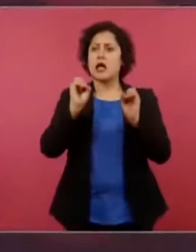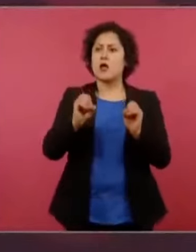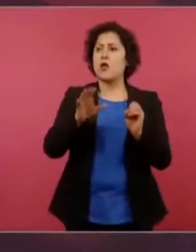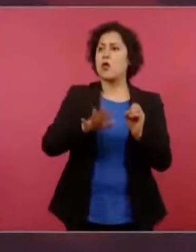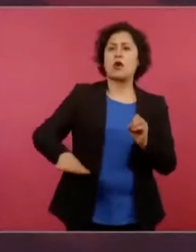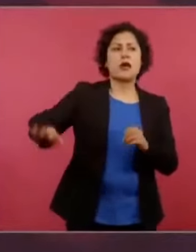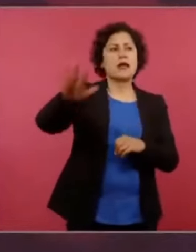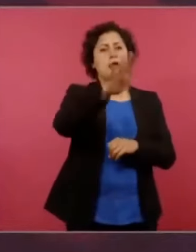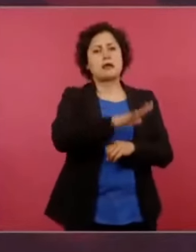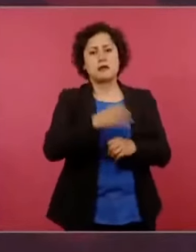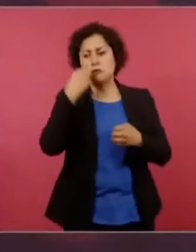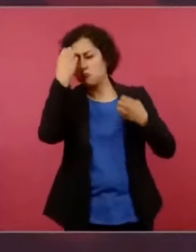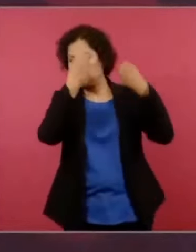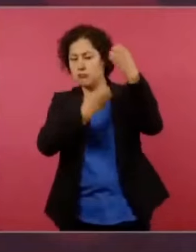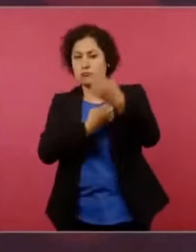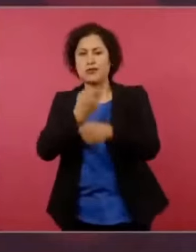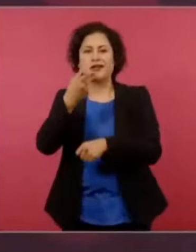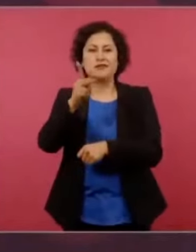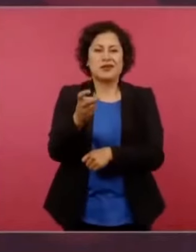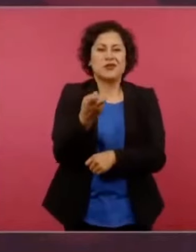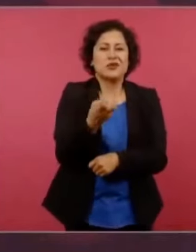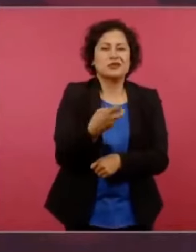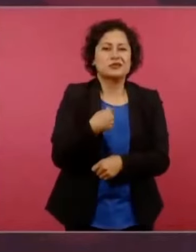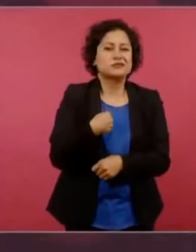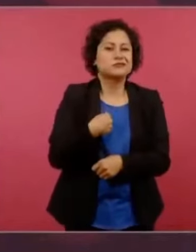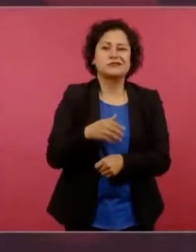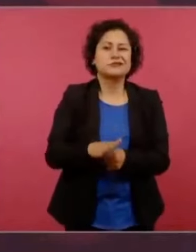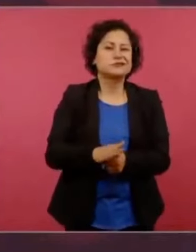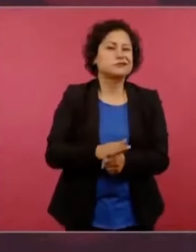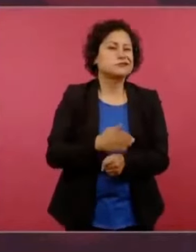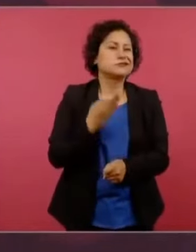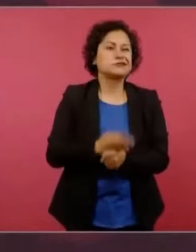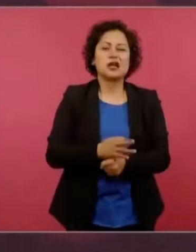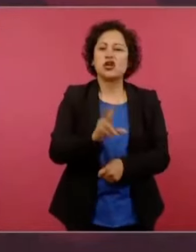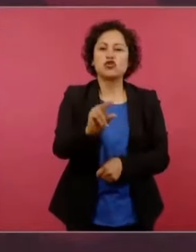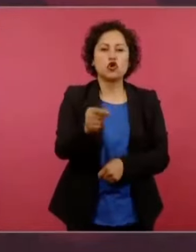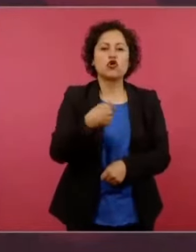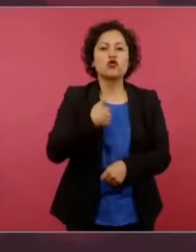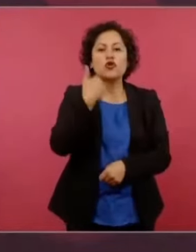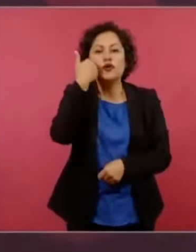estado, porque a partir de ahí